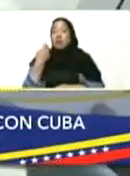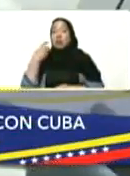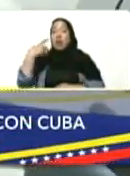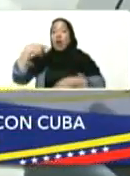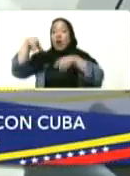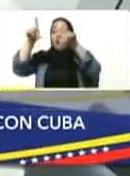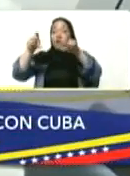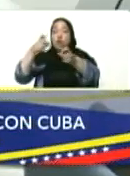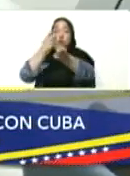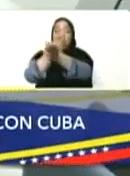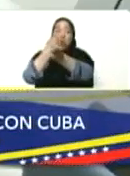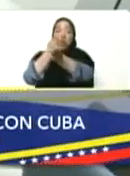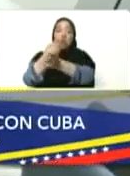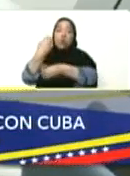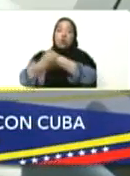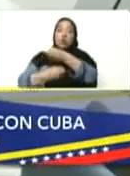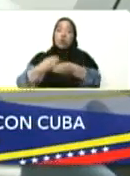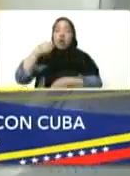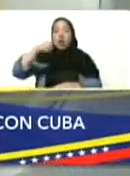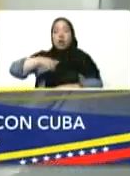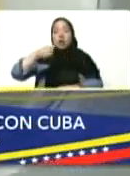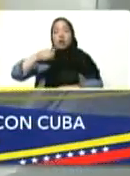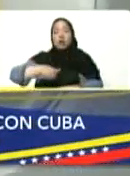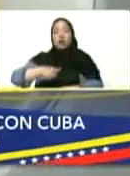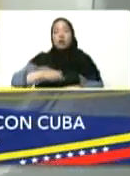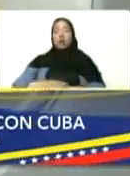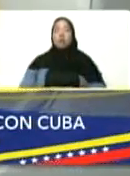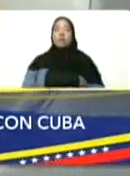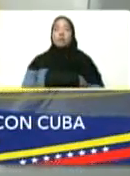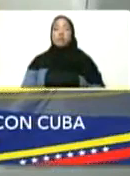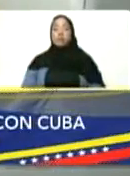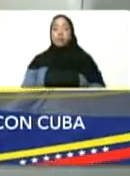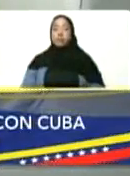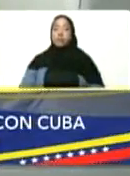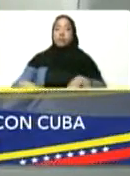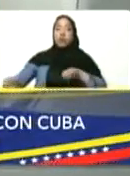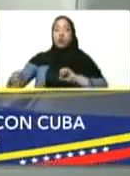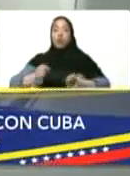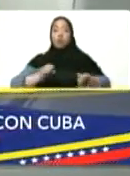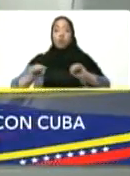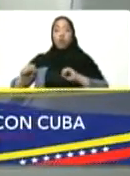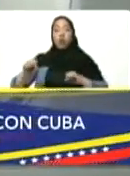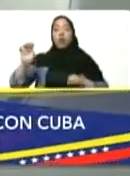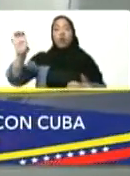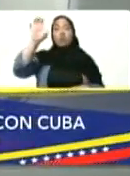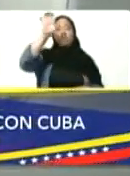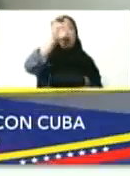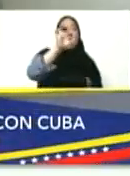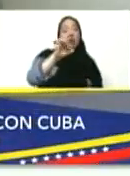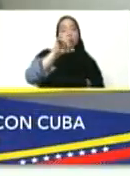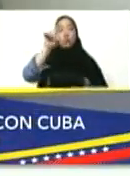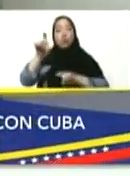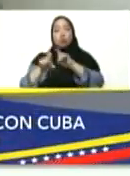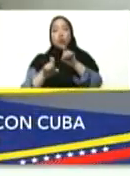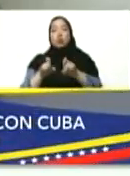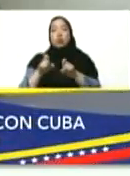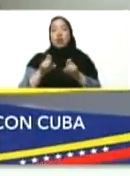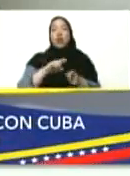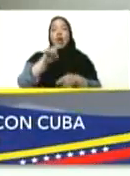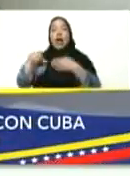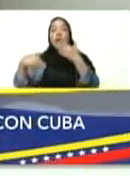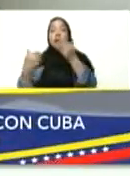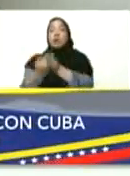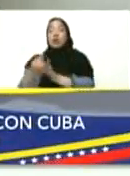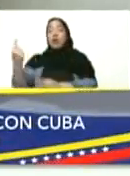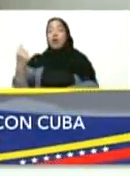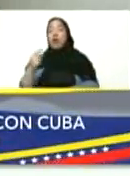Tenemos que ir a conseguirlo por aquí, por allá, moverlo a otro país, moverlo a otro país, moverlo a otro país hasta que ya lo